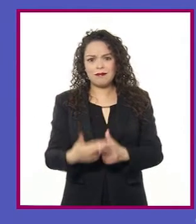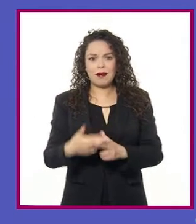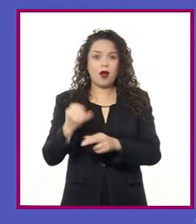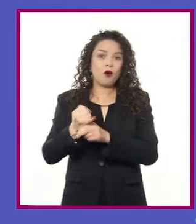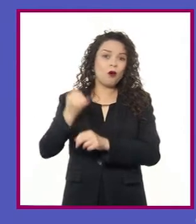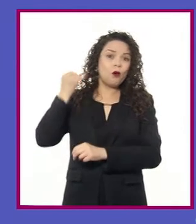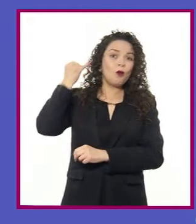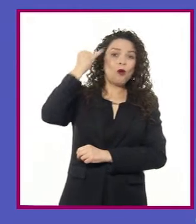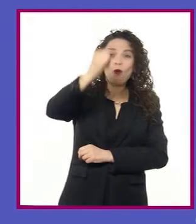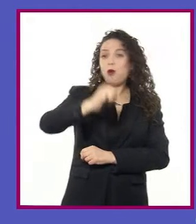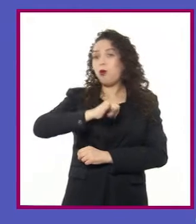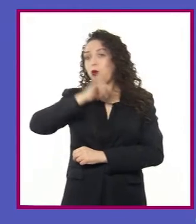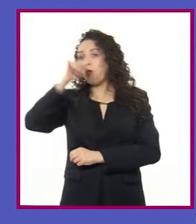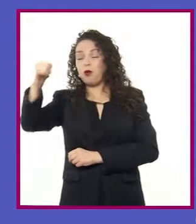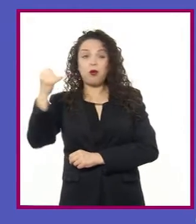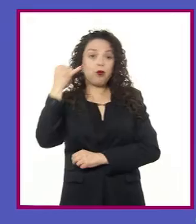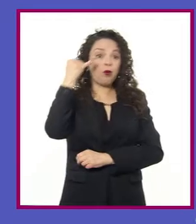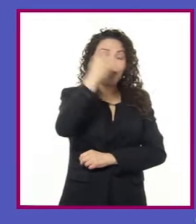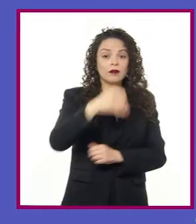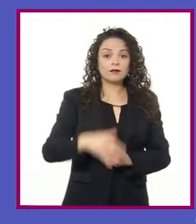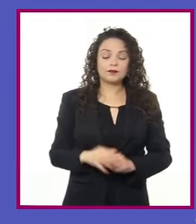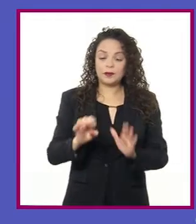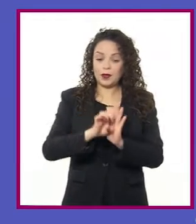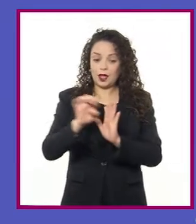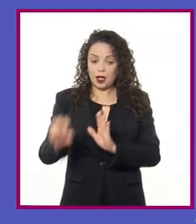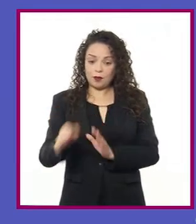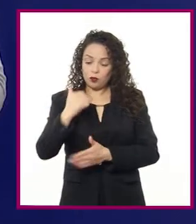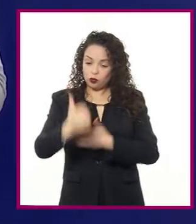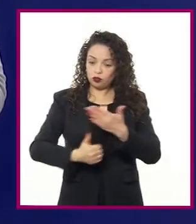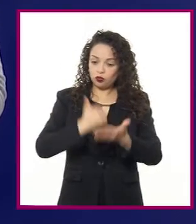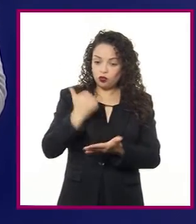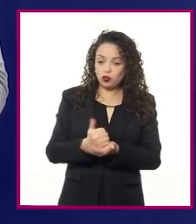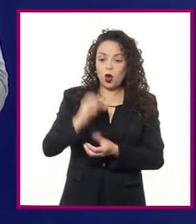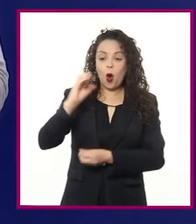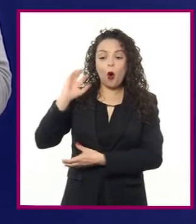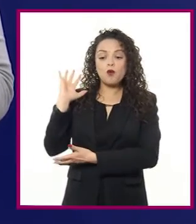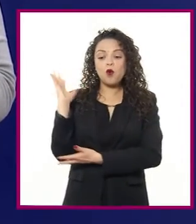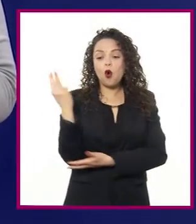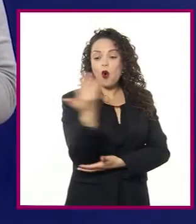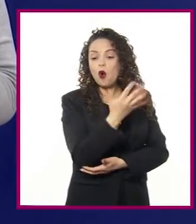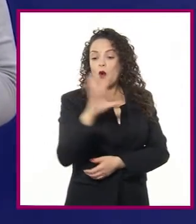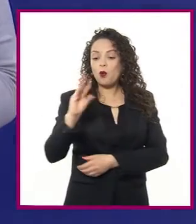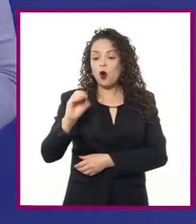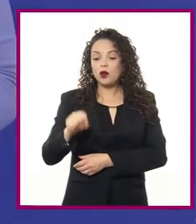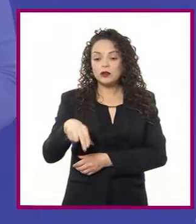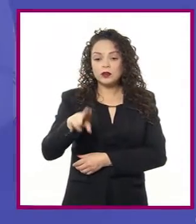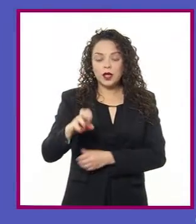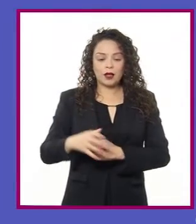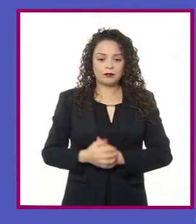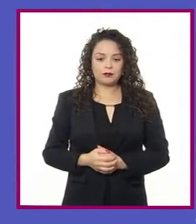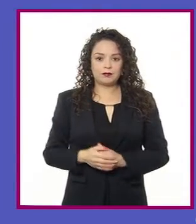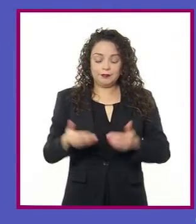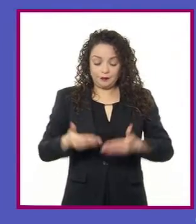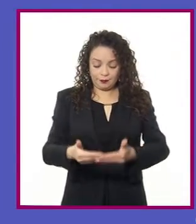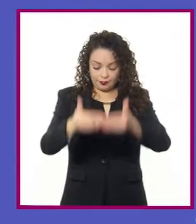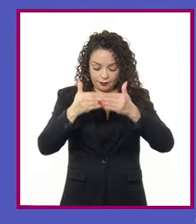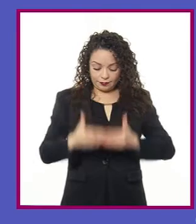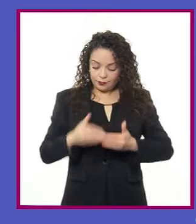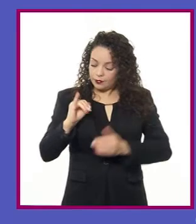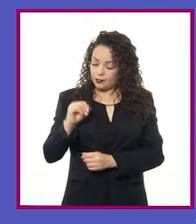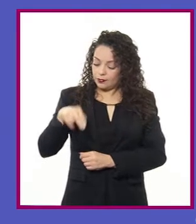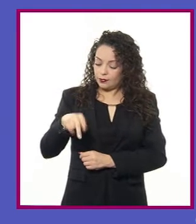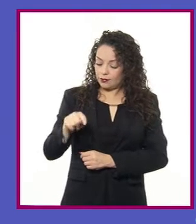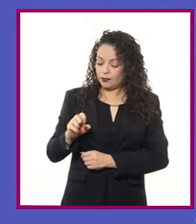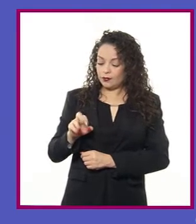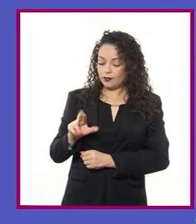límite. Por ejemplo, una ciudad o un bosque. Interiores. El espacio está delimitado